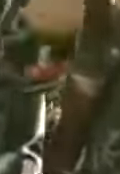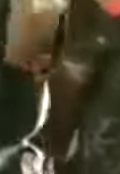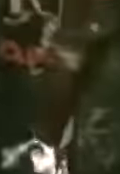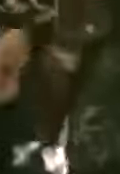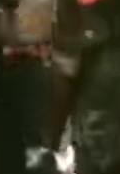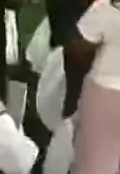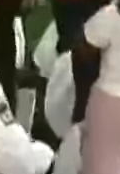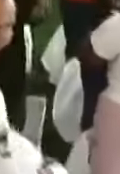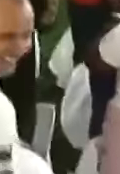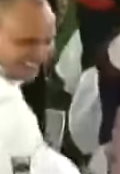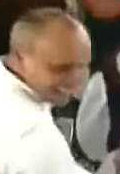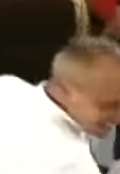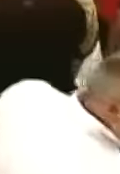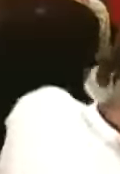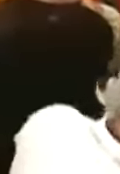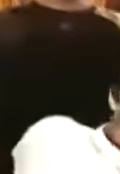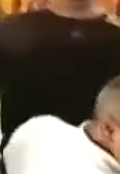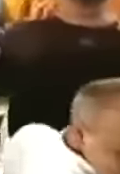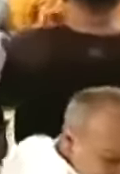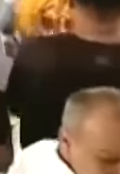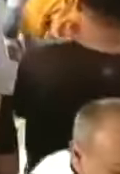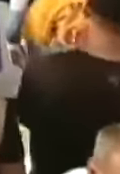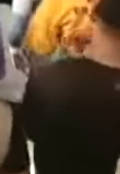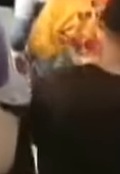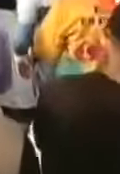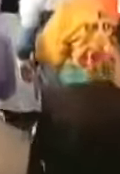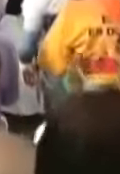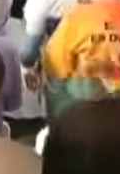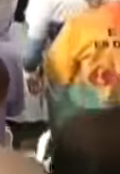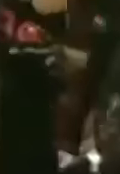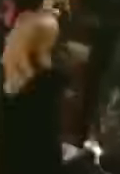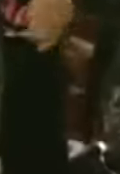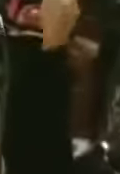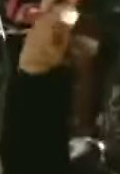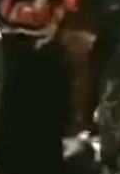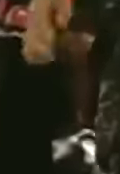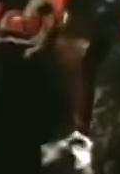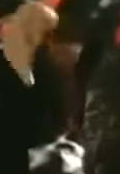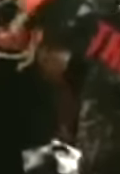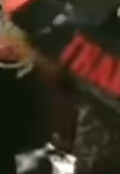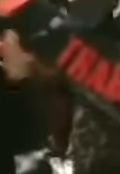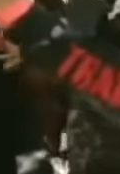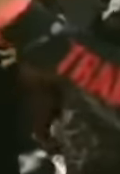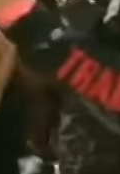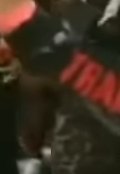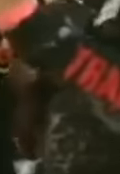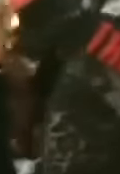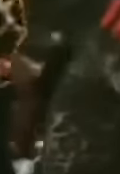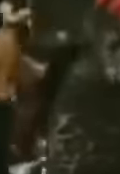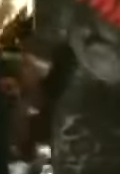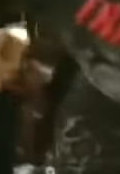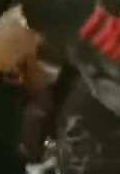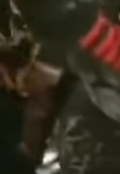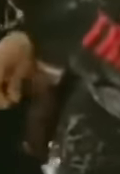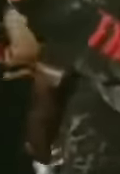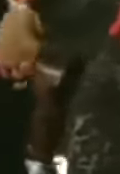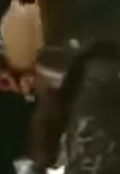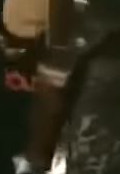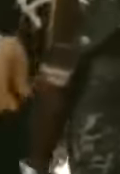costera, paseo La Marina, donde el pueblo podrá disfrutar de atracciones